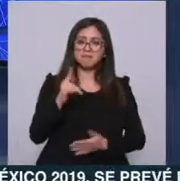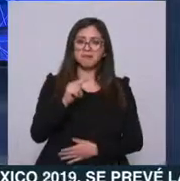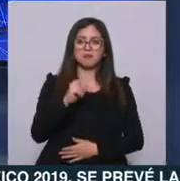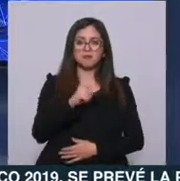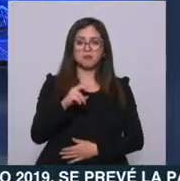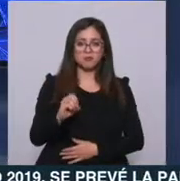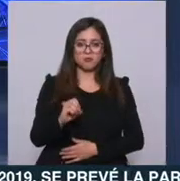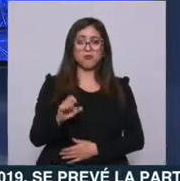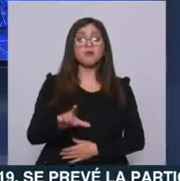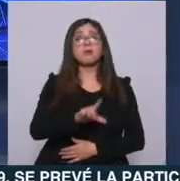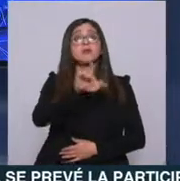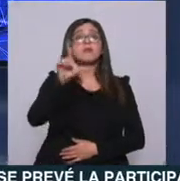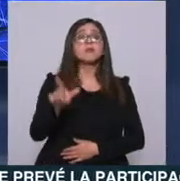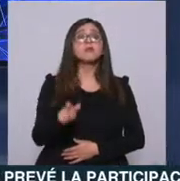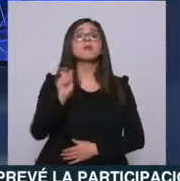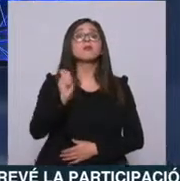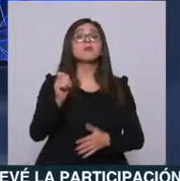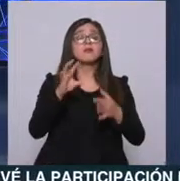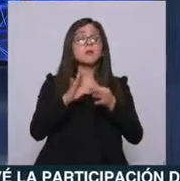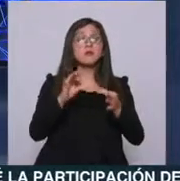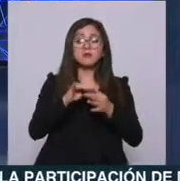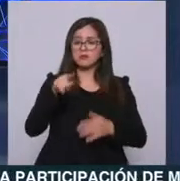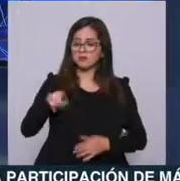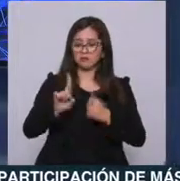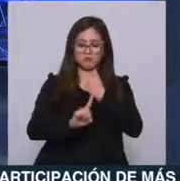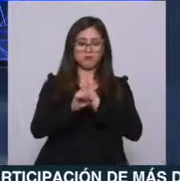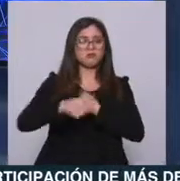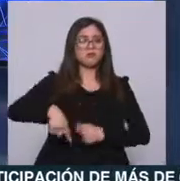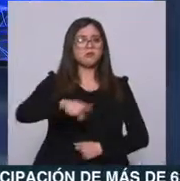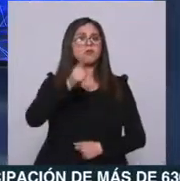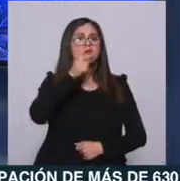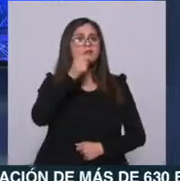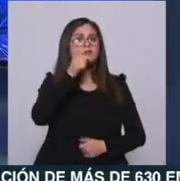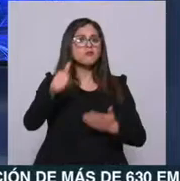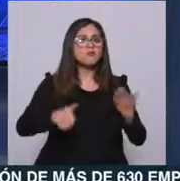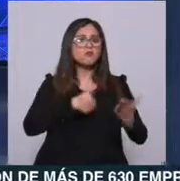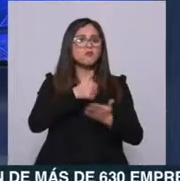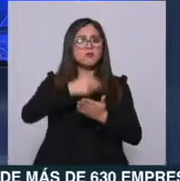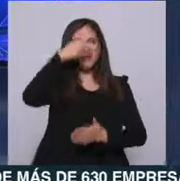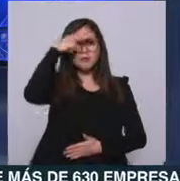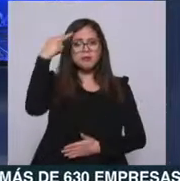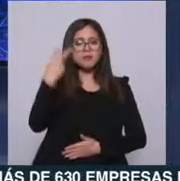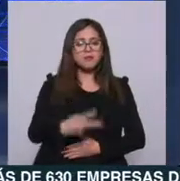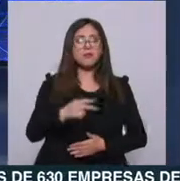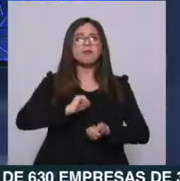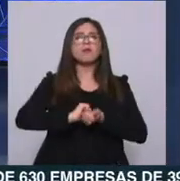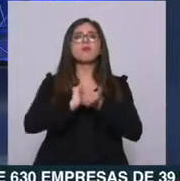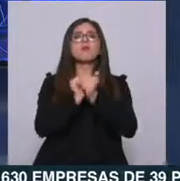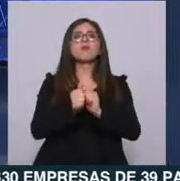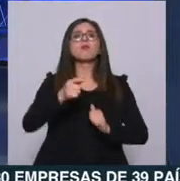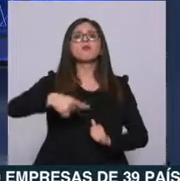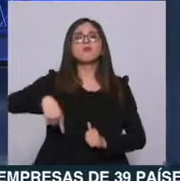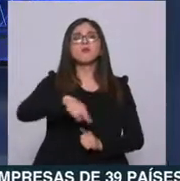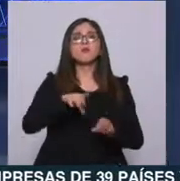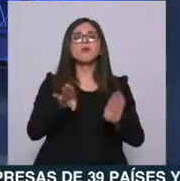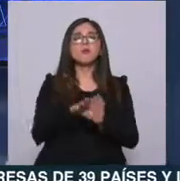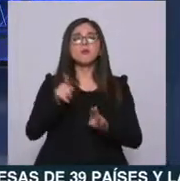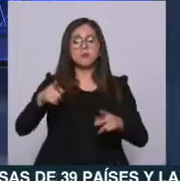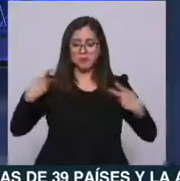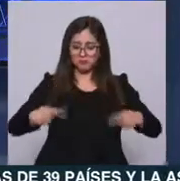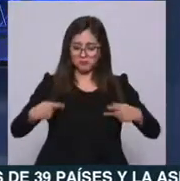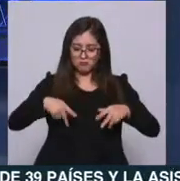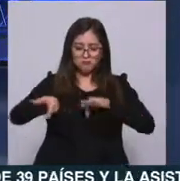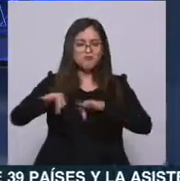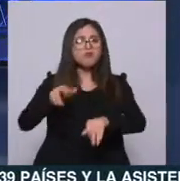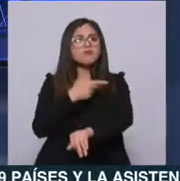Mire, luego de que se registraron incidentes que afectan a policías capitalinos, pero también circunstancias que dejan ver una falta a los protocolos de actuación, la jefa